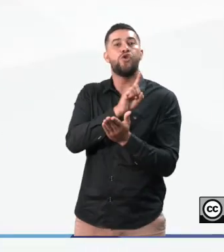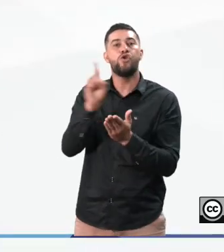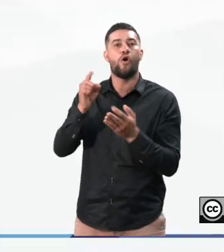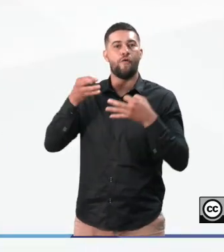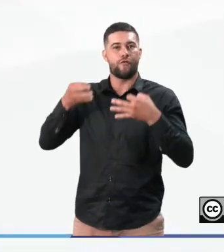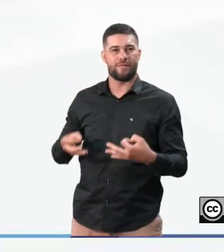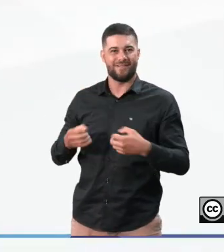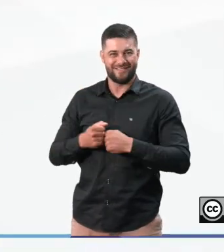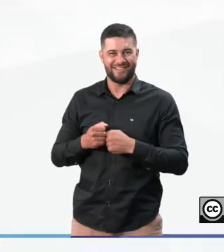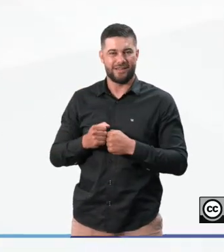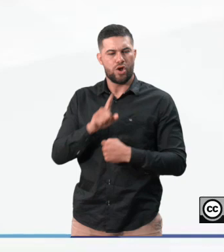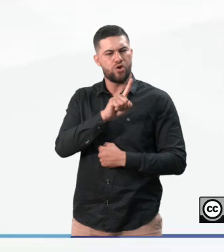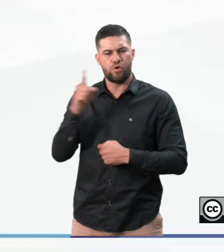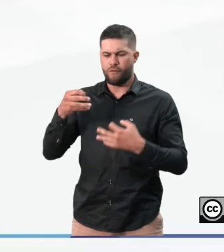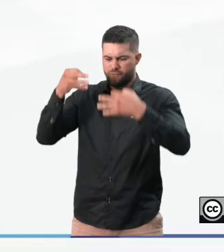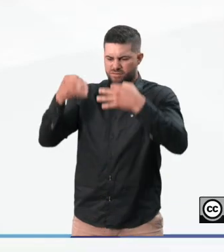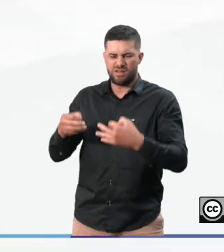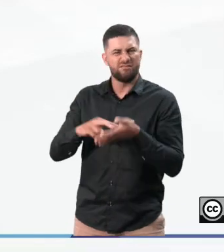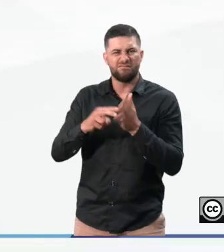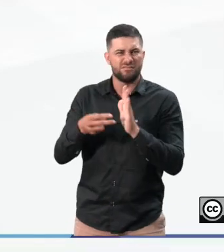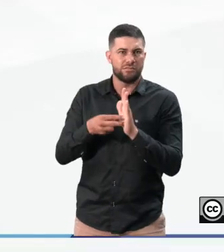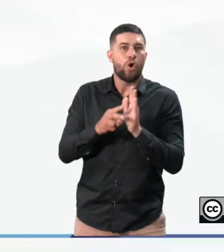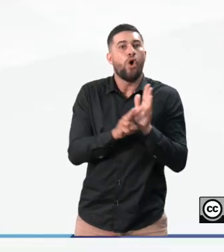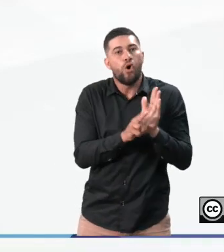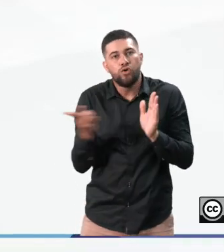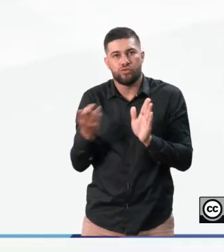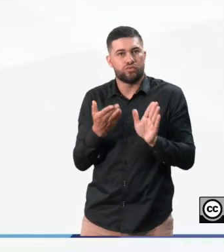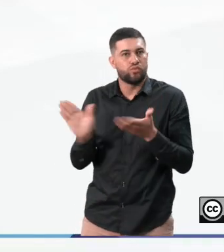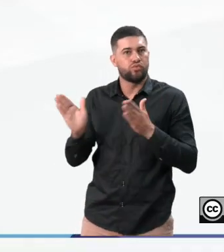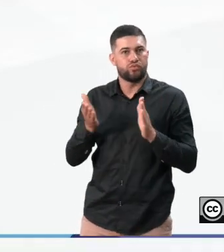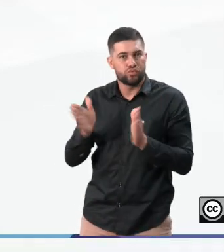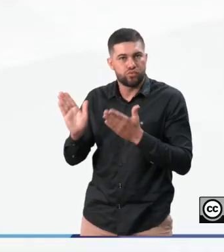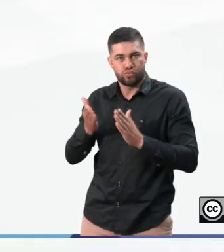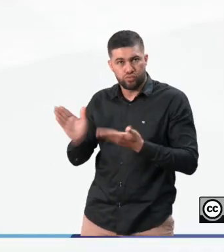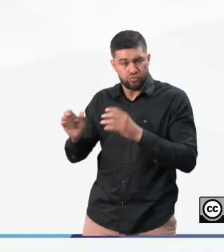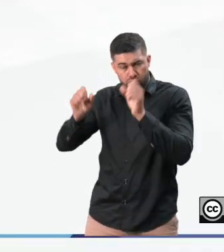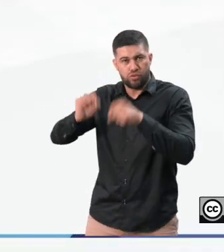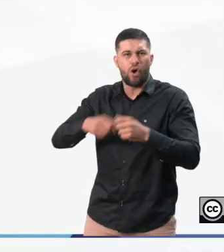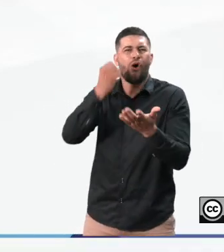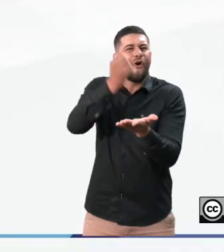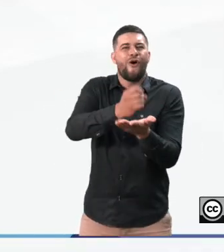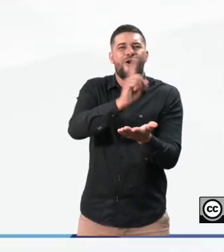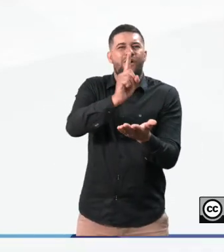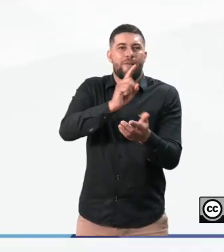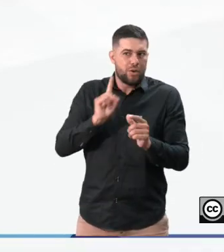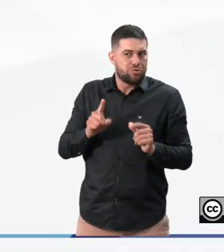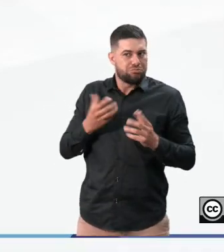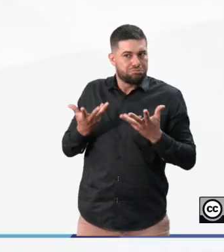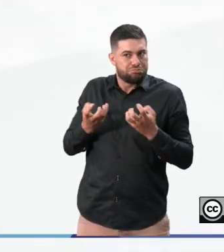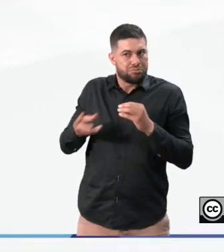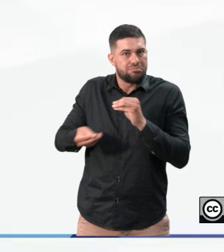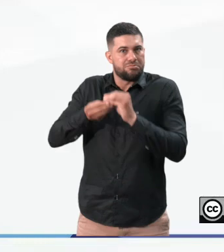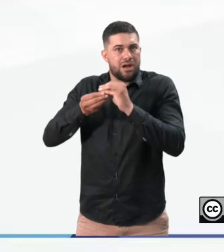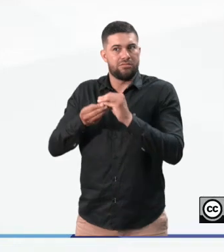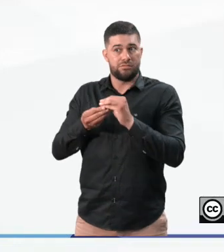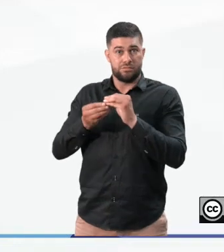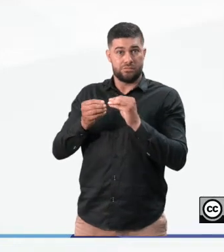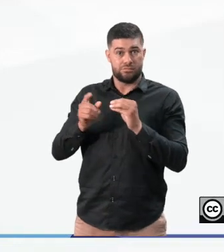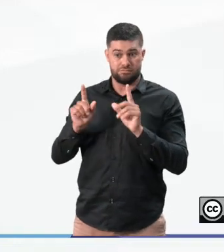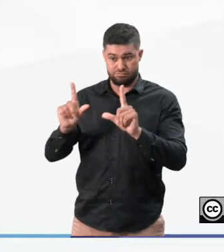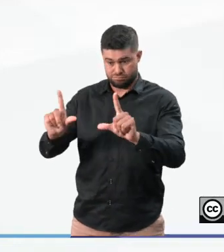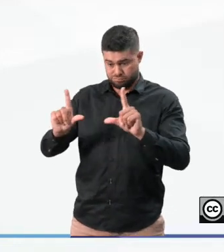En cuanto al régimen disciplinario, es importante que tengan en cuenta que ustedes pueden cometer faltas disciplinarias que